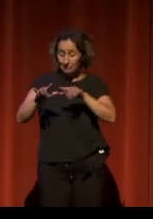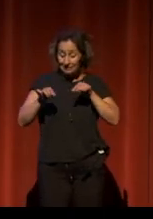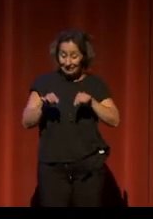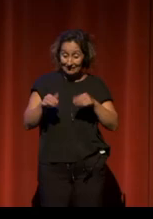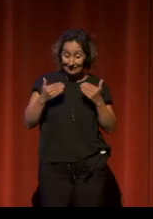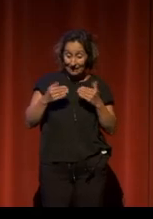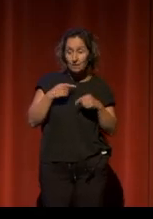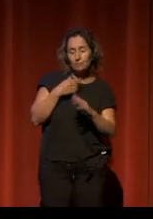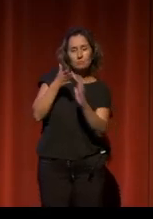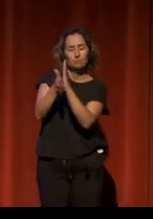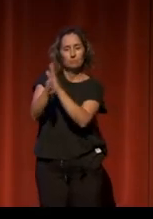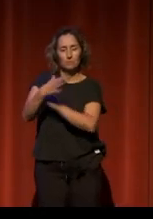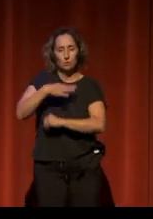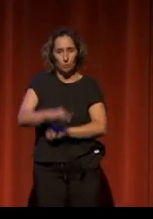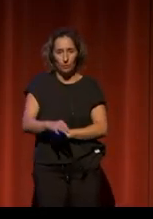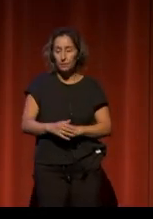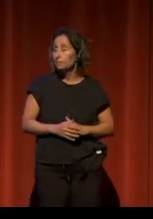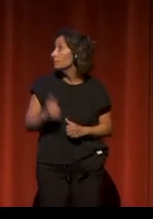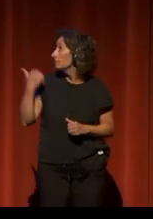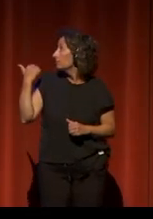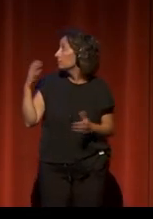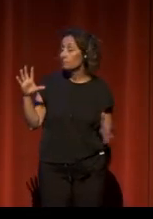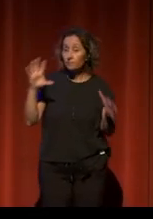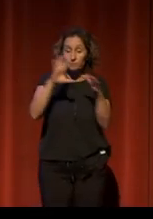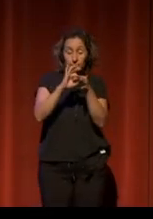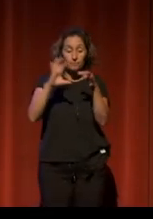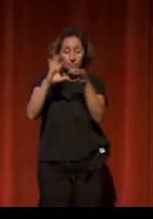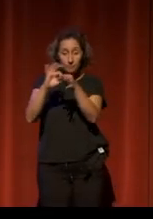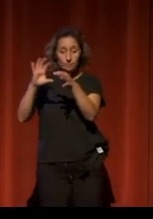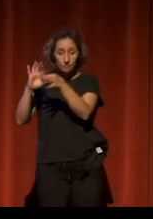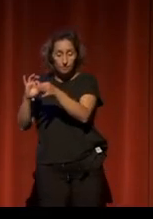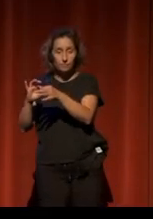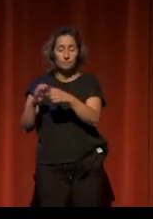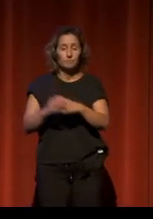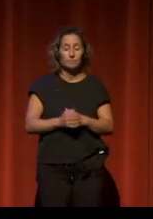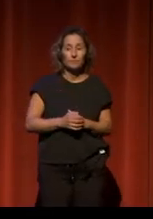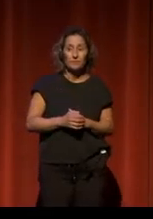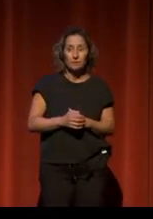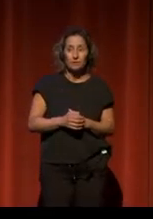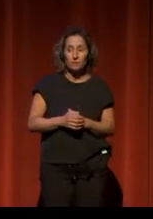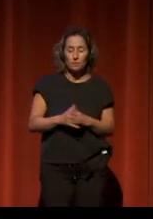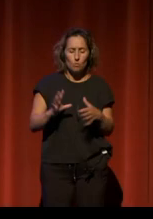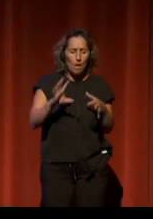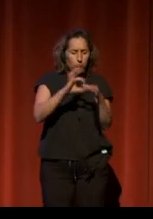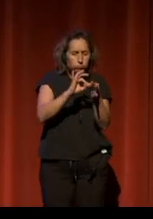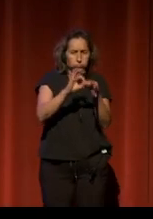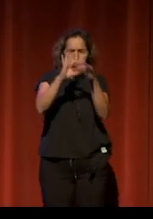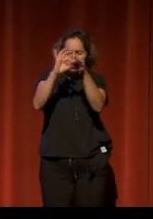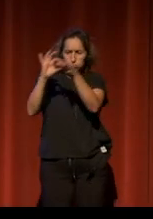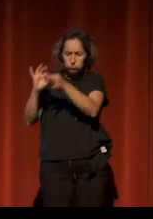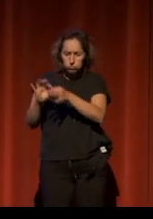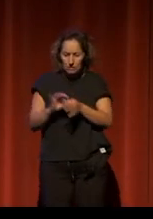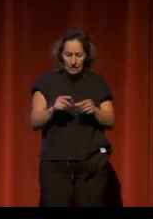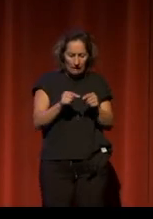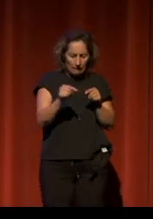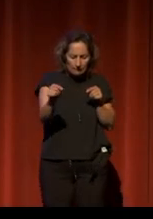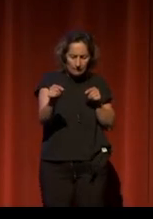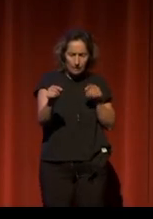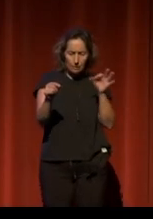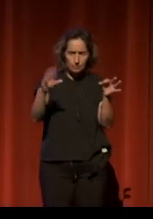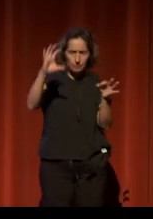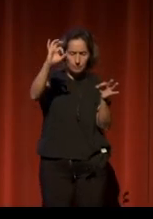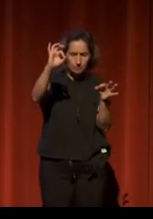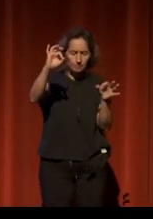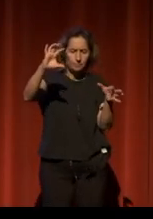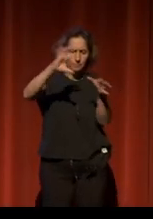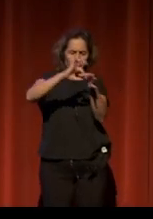con estos nodos Y estos enlaces no con estos hubs que son los nodos muy conectados las distancias eh Los